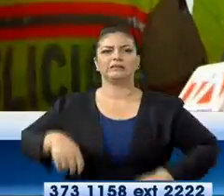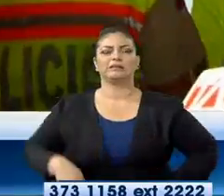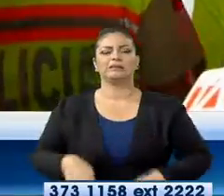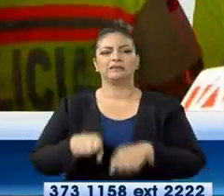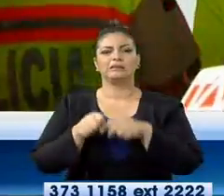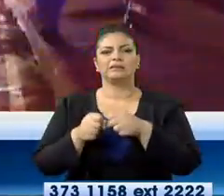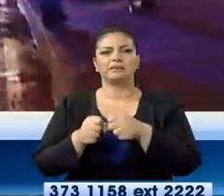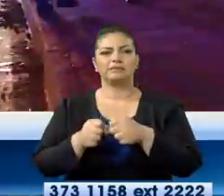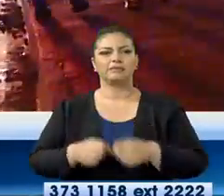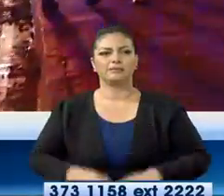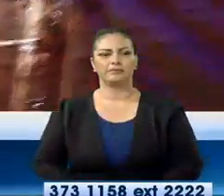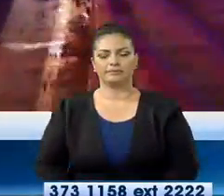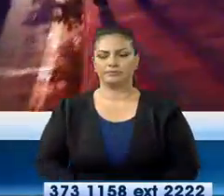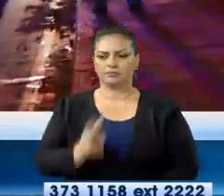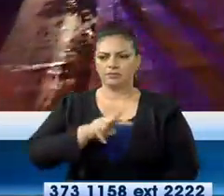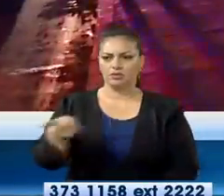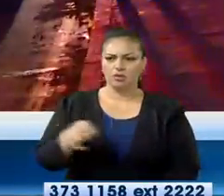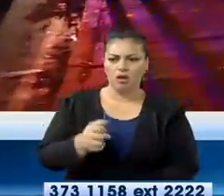la moto se incendió.